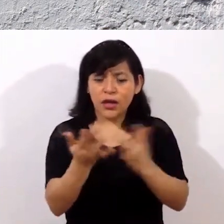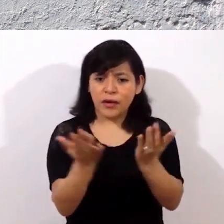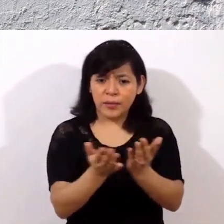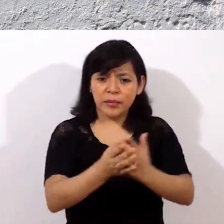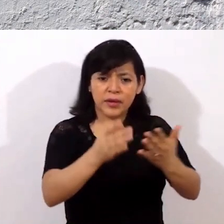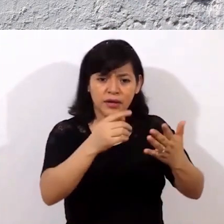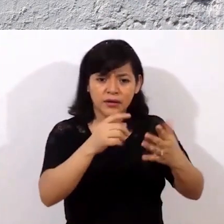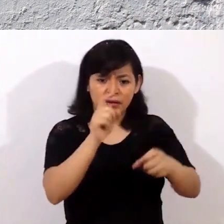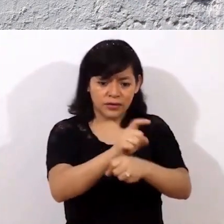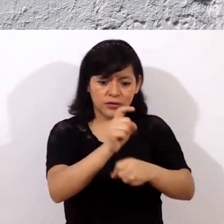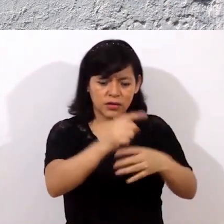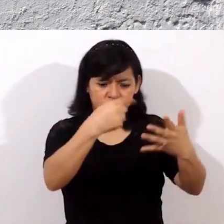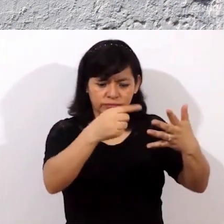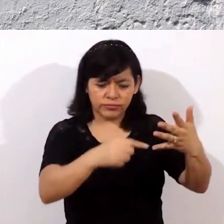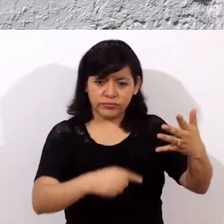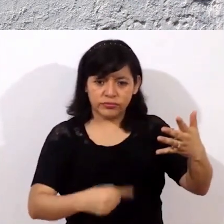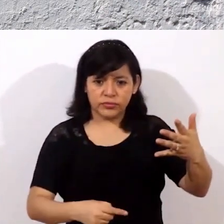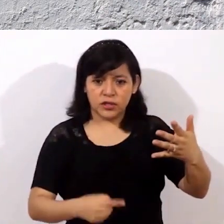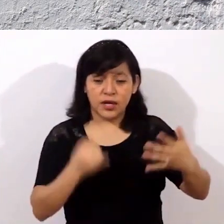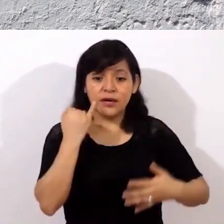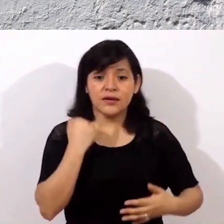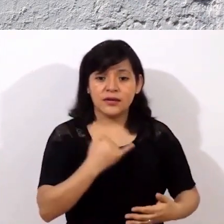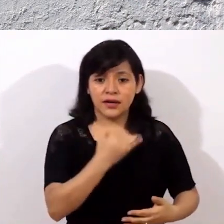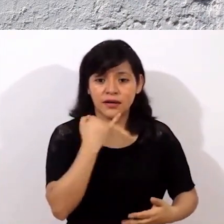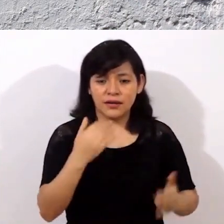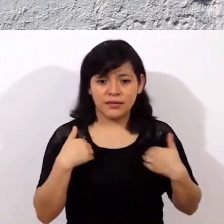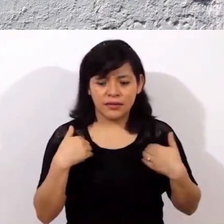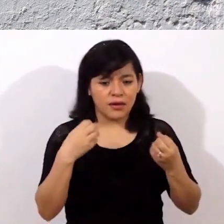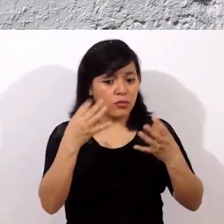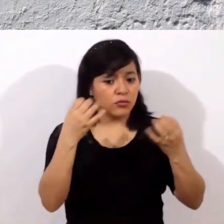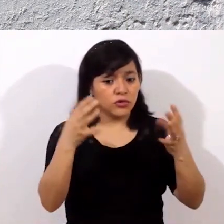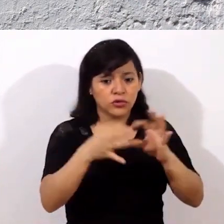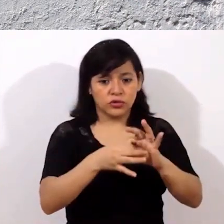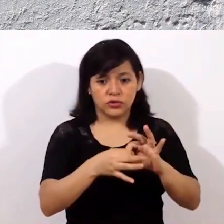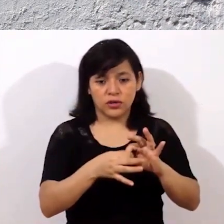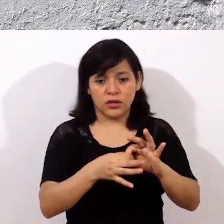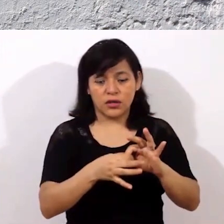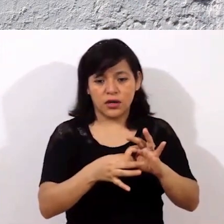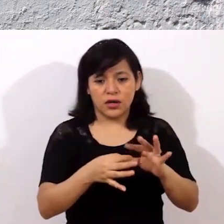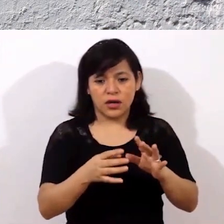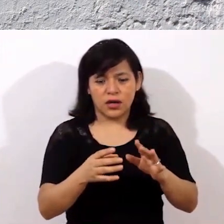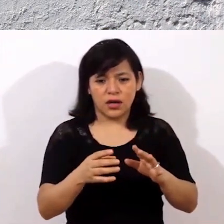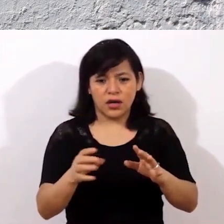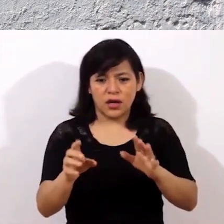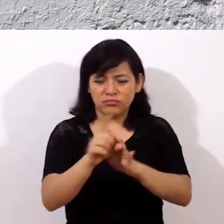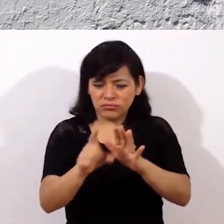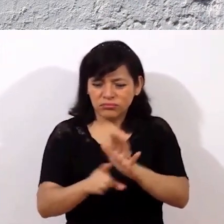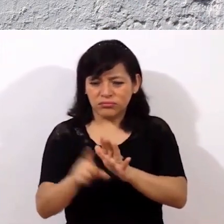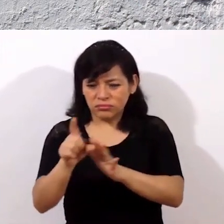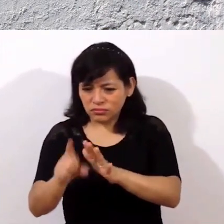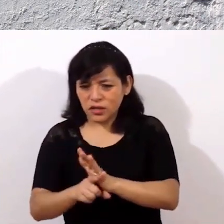Israel tenía mucho de religión, pero poco de comunión con Dios. Poco de aspectos concretos